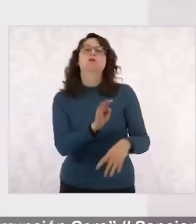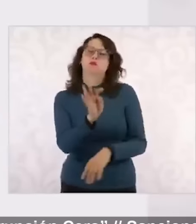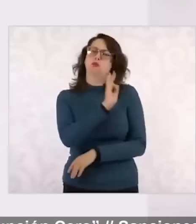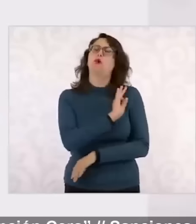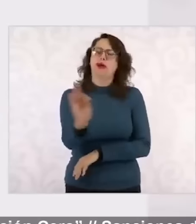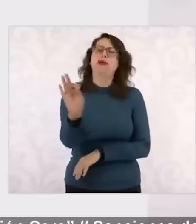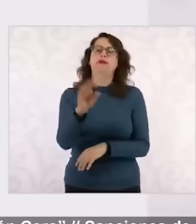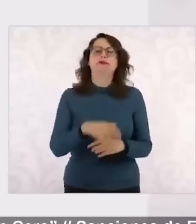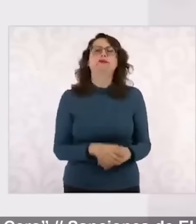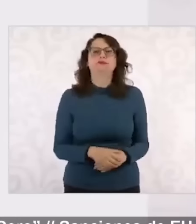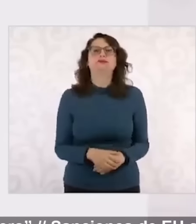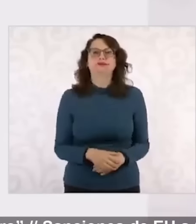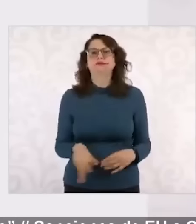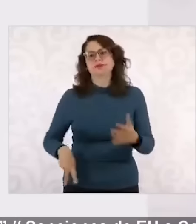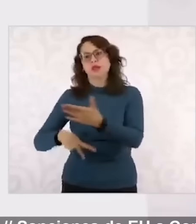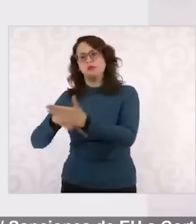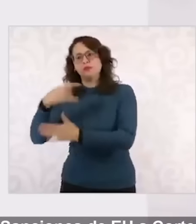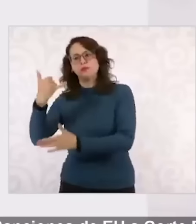de nación que se plantean.